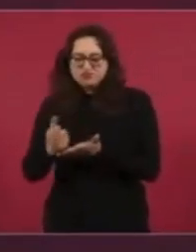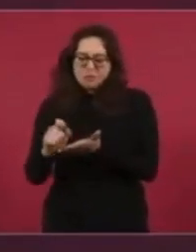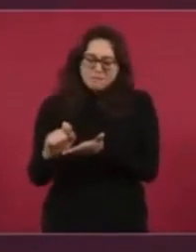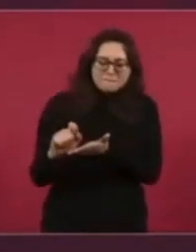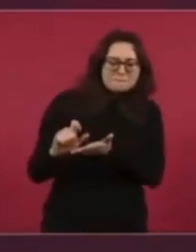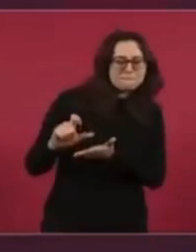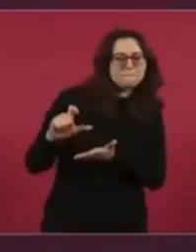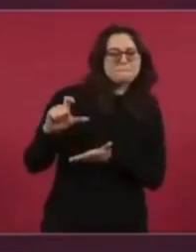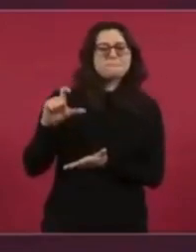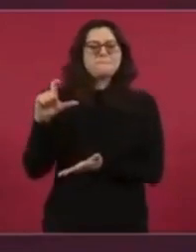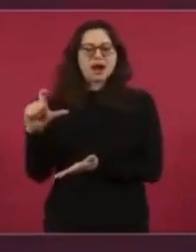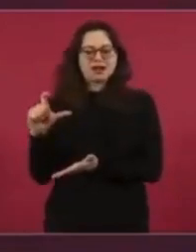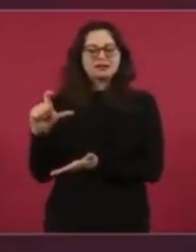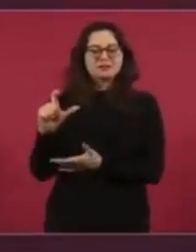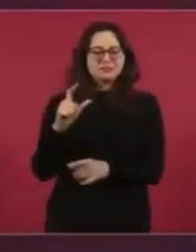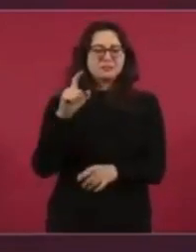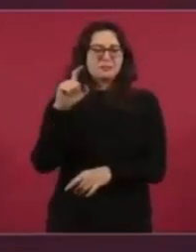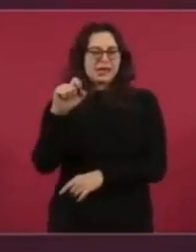Esto